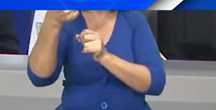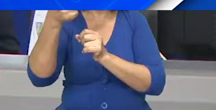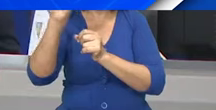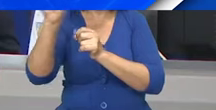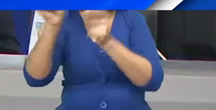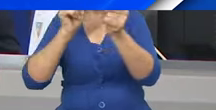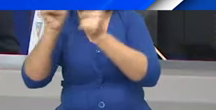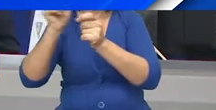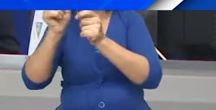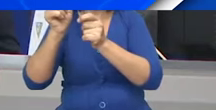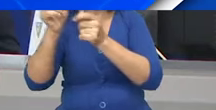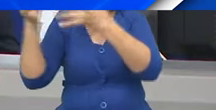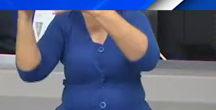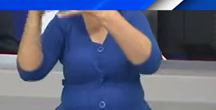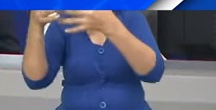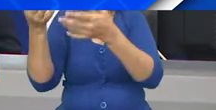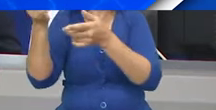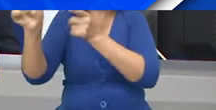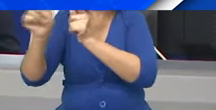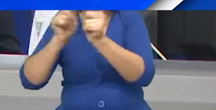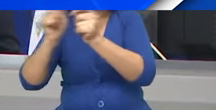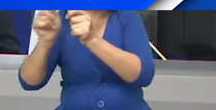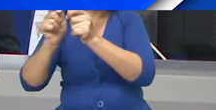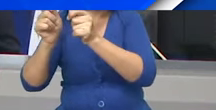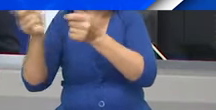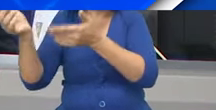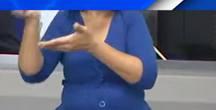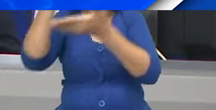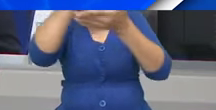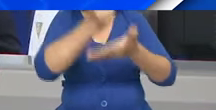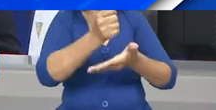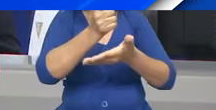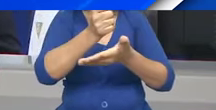44.349.270 dólares, moneda de Estados Unidos de América,